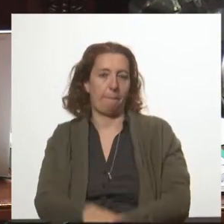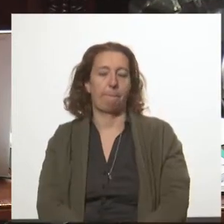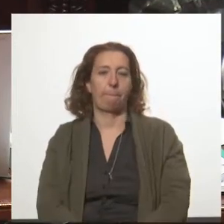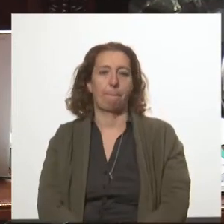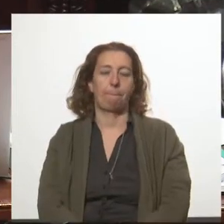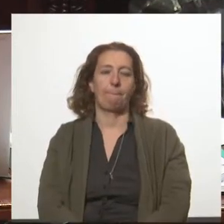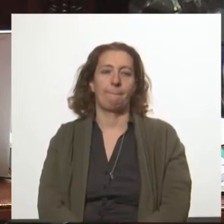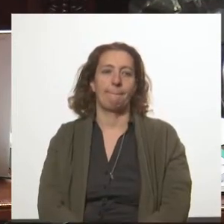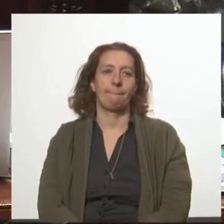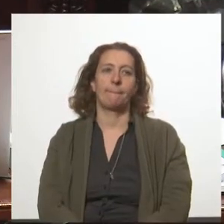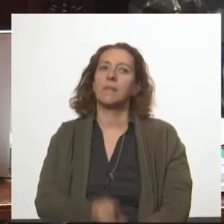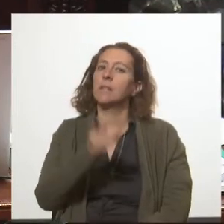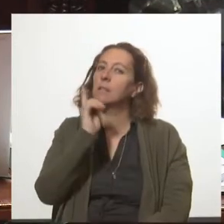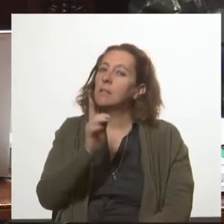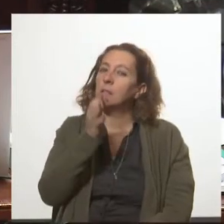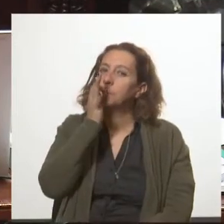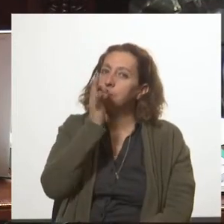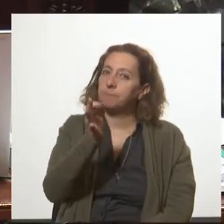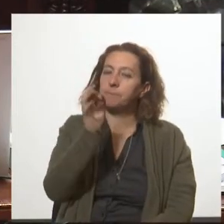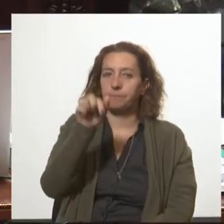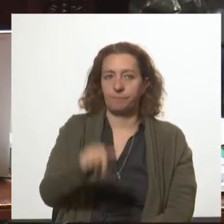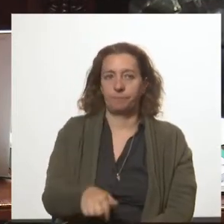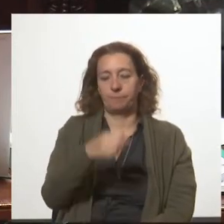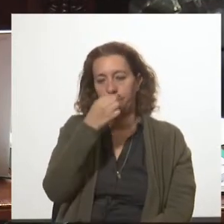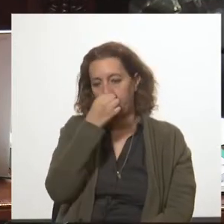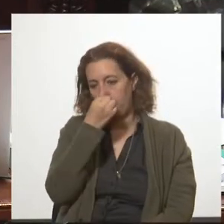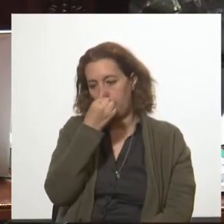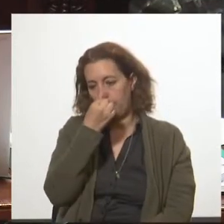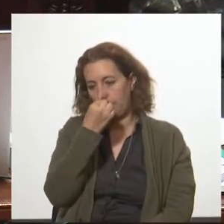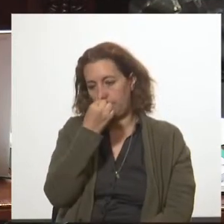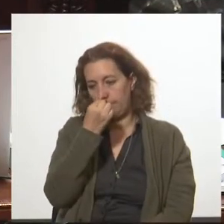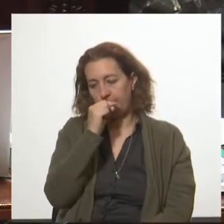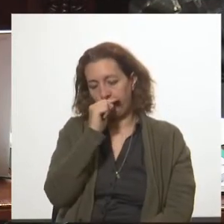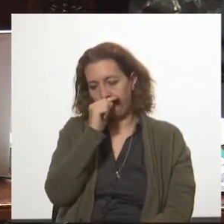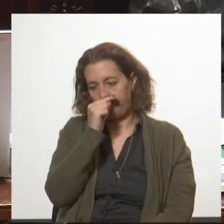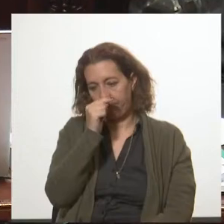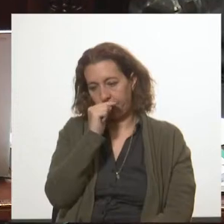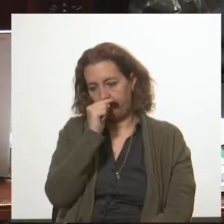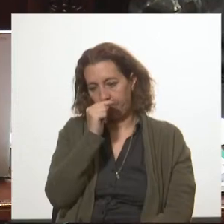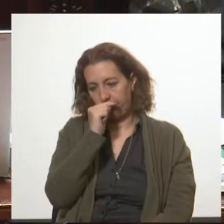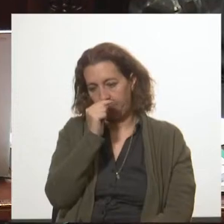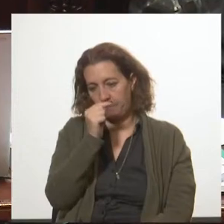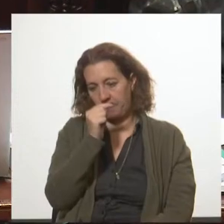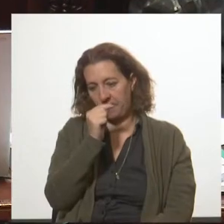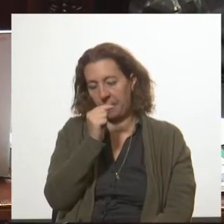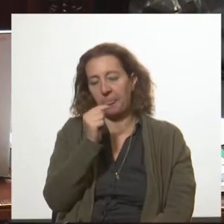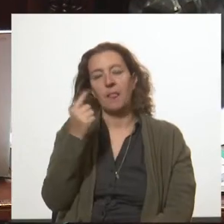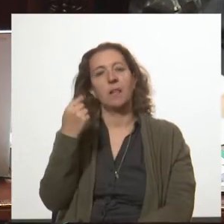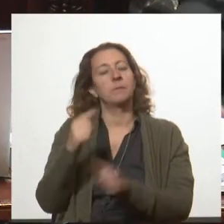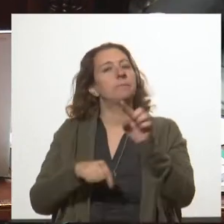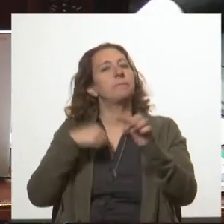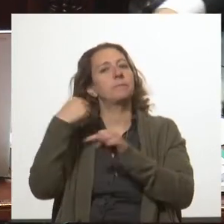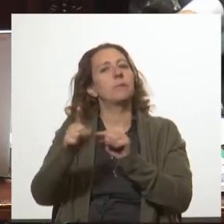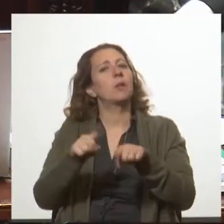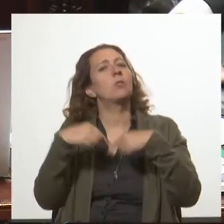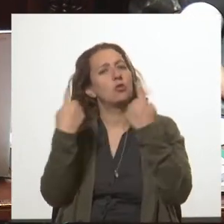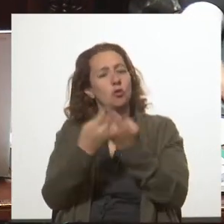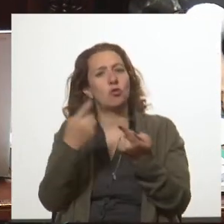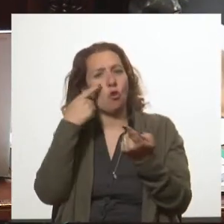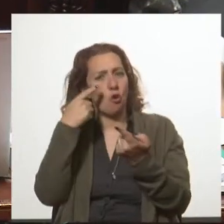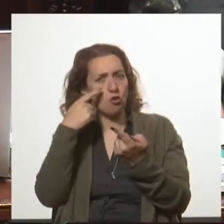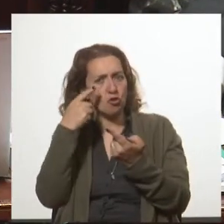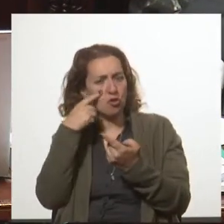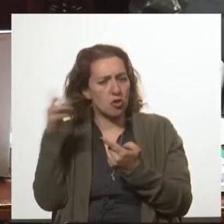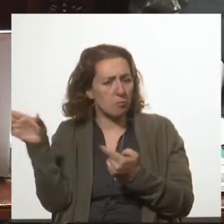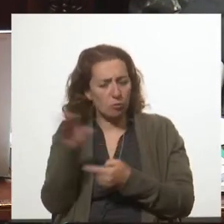y debo decir aquí para que los señores legisladores se puedan formar una opinión que una vez que nosotros conocimos todas las auditorías